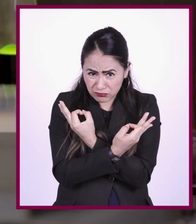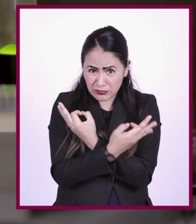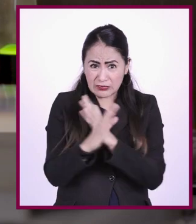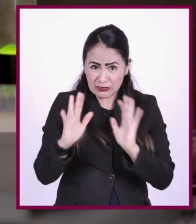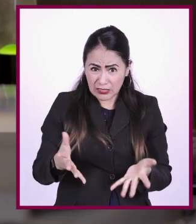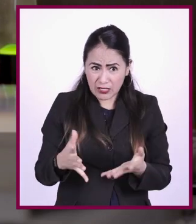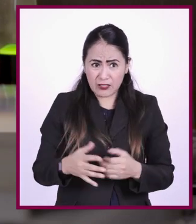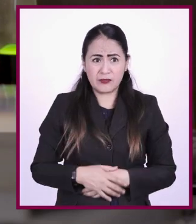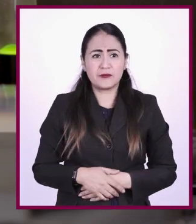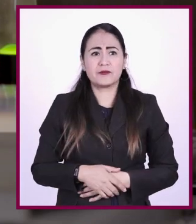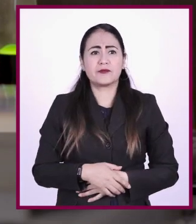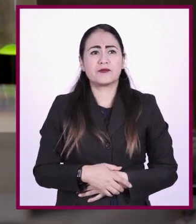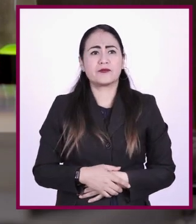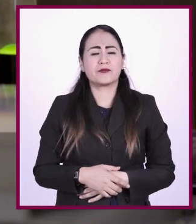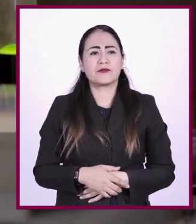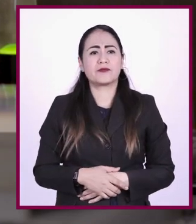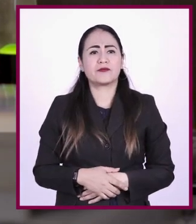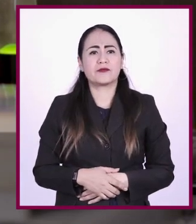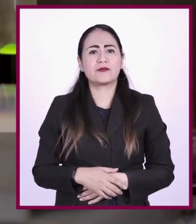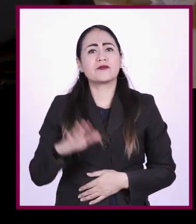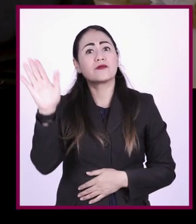Citla?